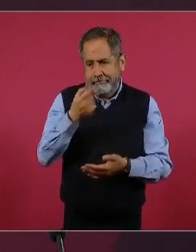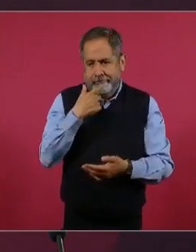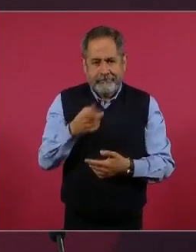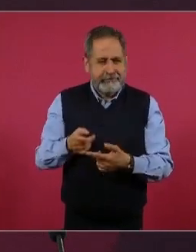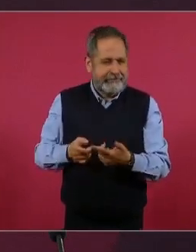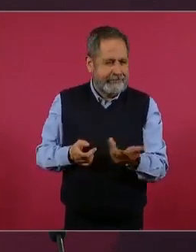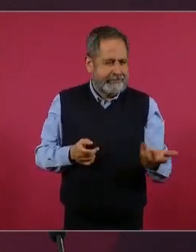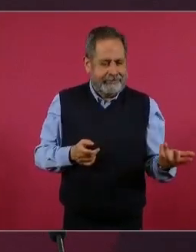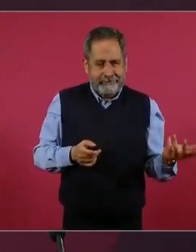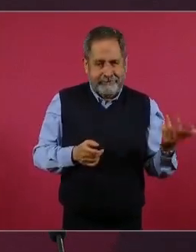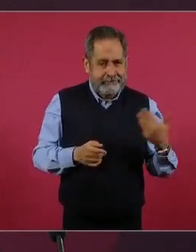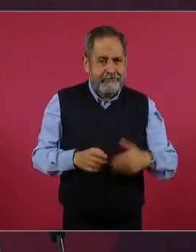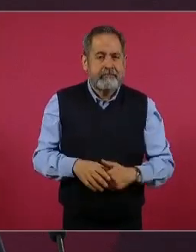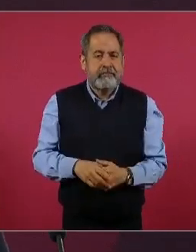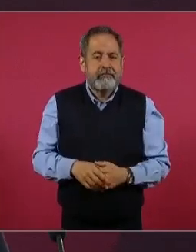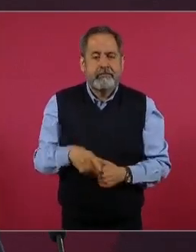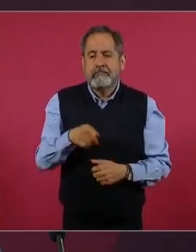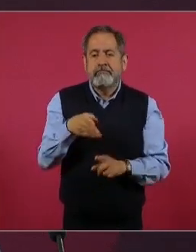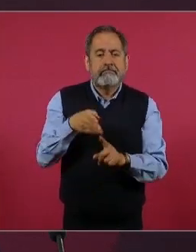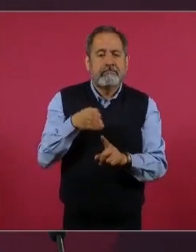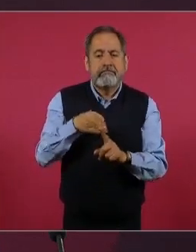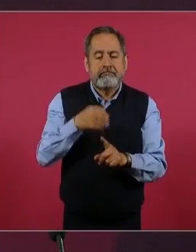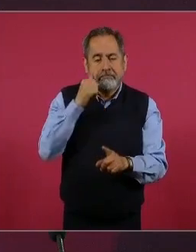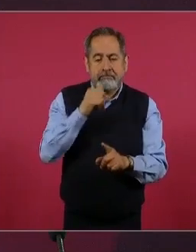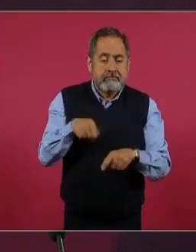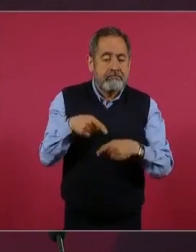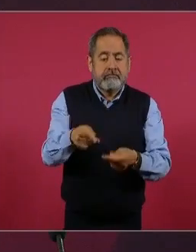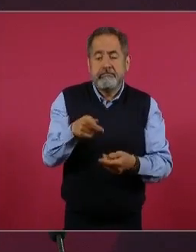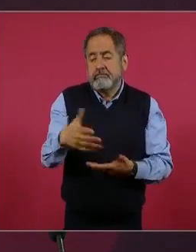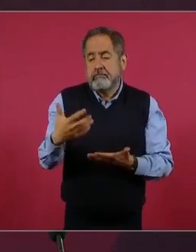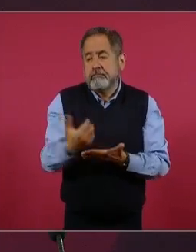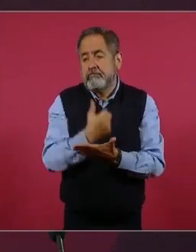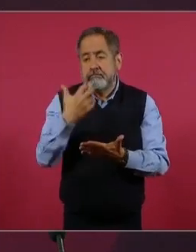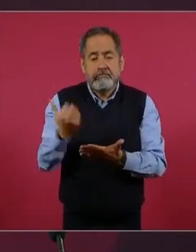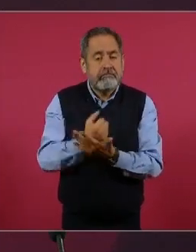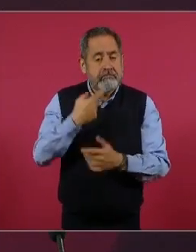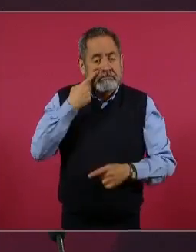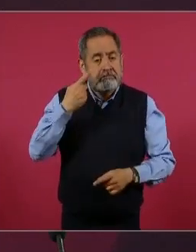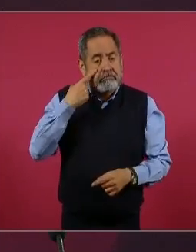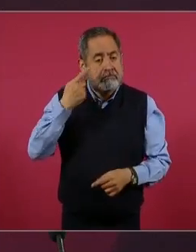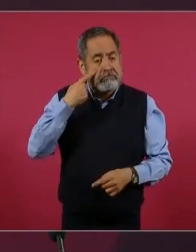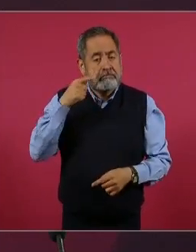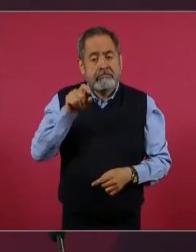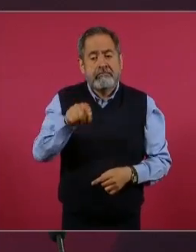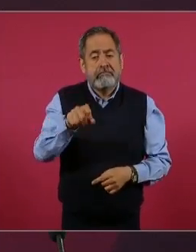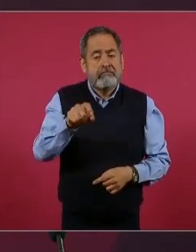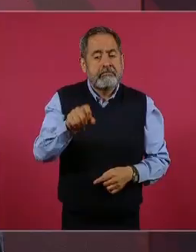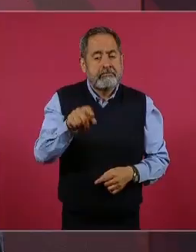los requisitos, y era la que ganaba siempre.